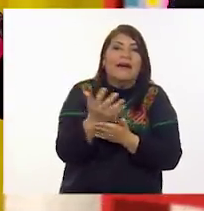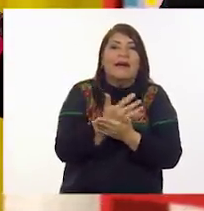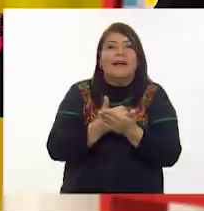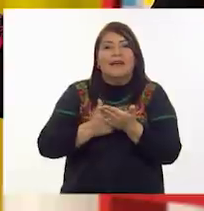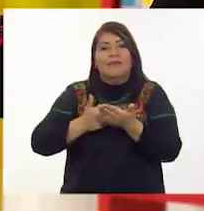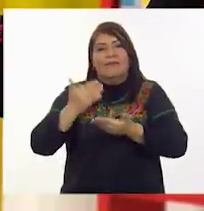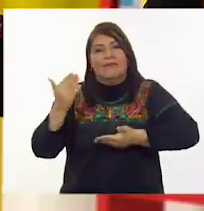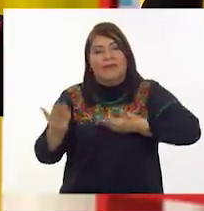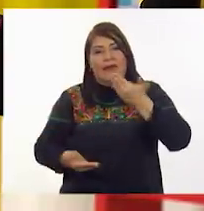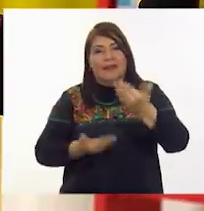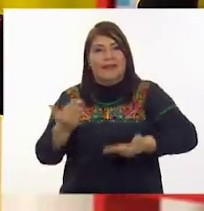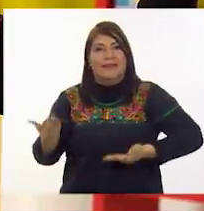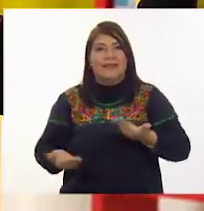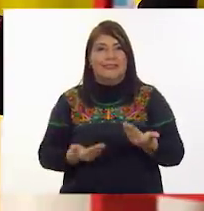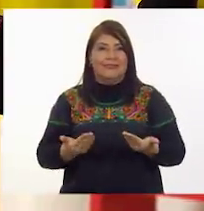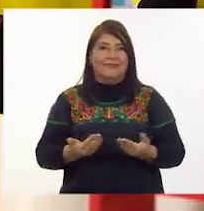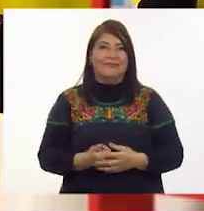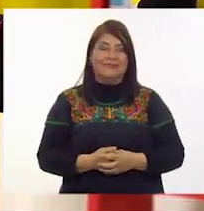bailar.